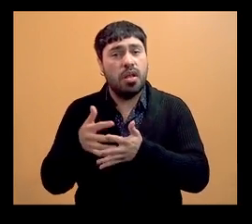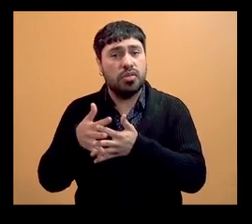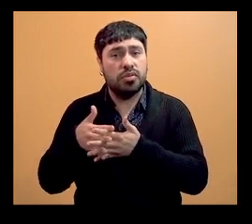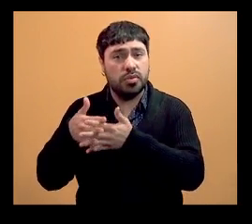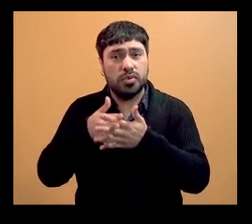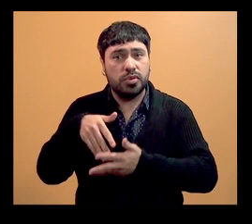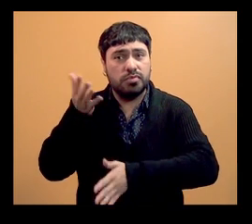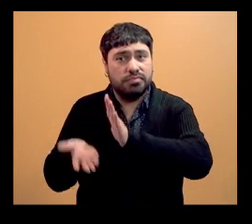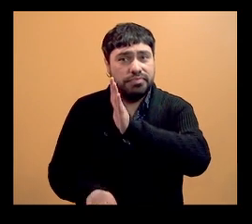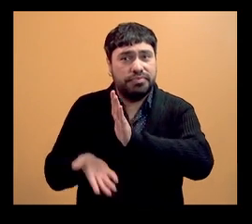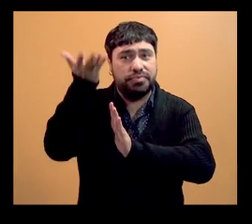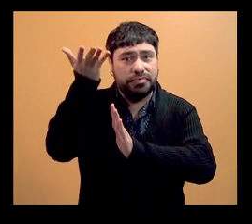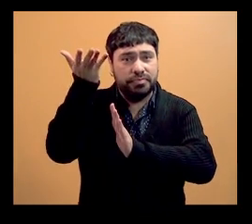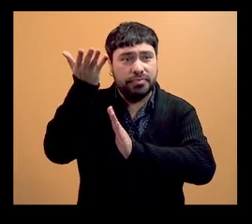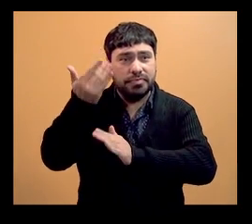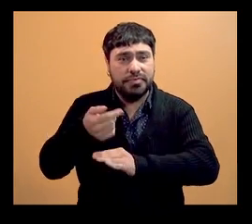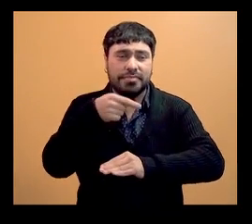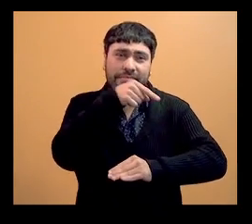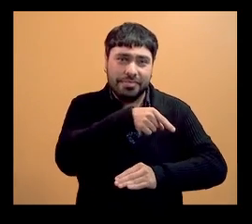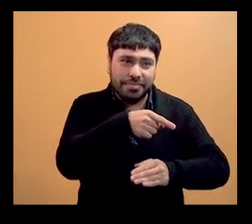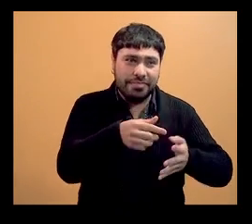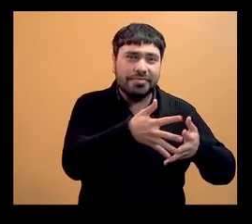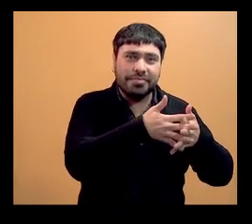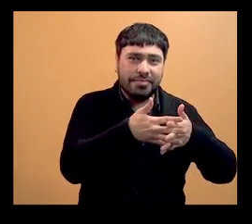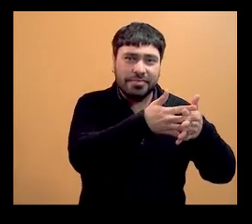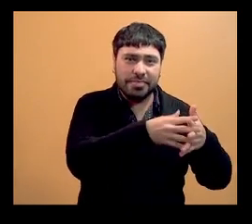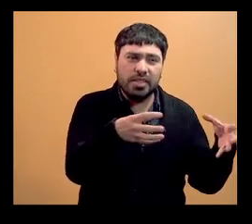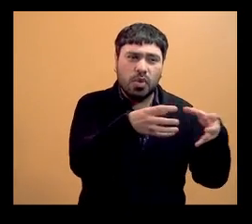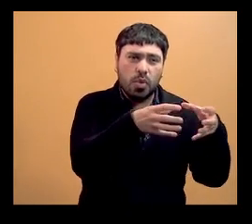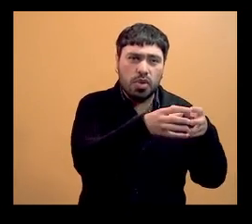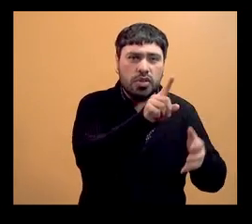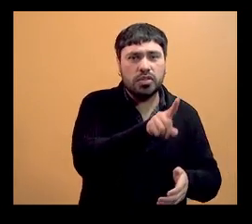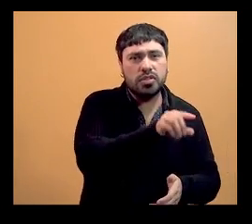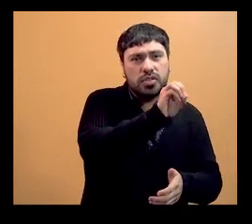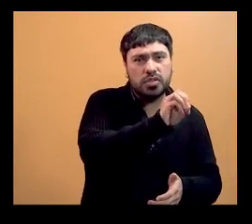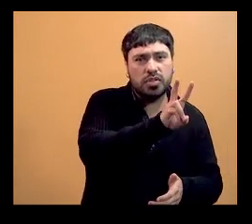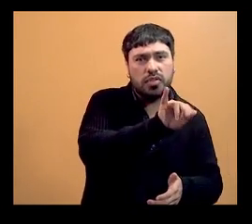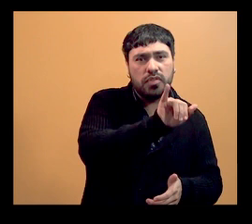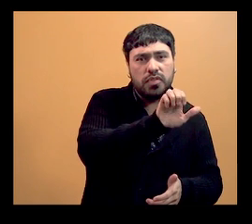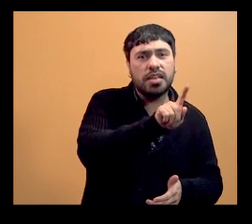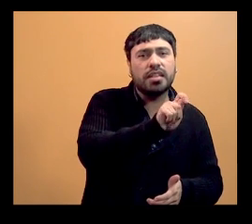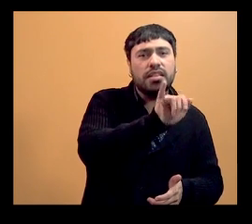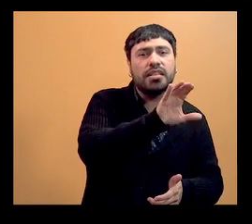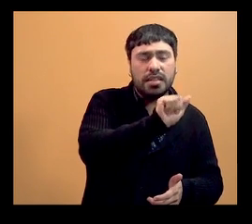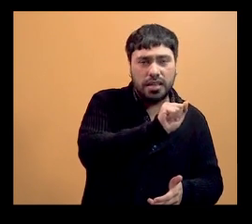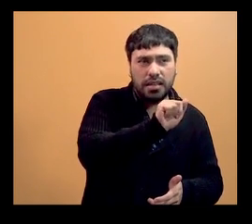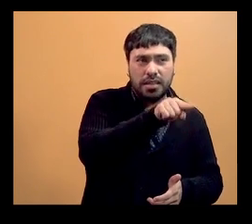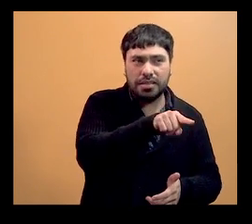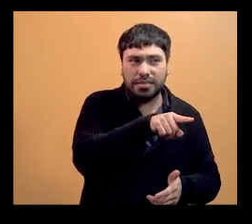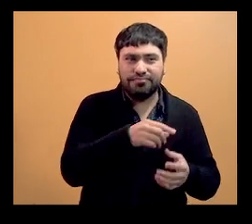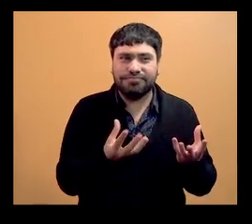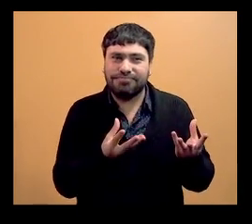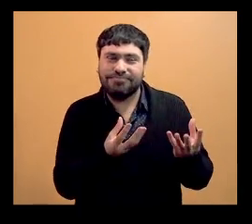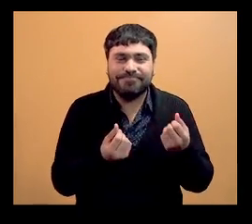Soviética. El audio que está aquí arriba no lo van a escuchar porque en realidad, como estoy con los audífonos, el audio de YouTube no va a pasar por el micrófono